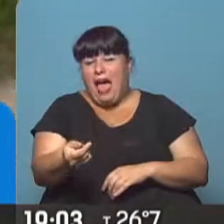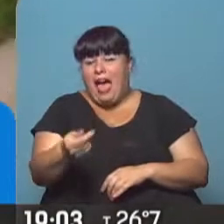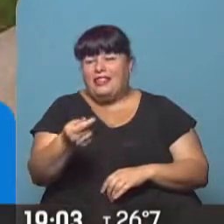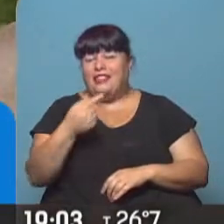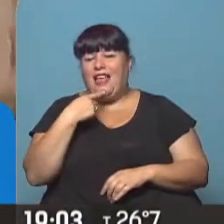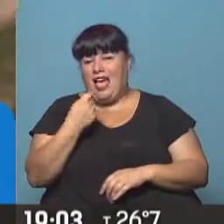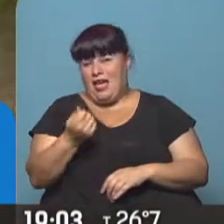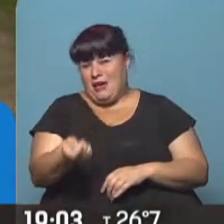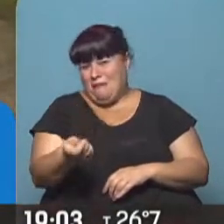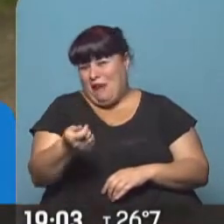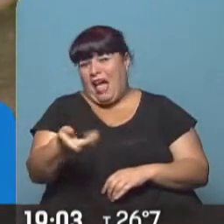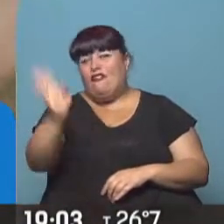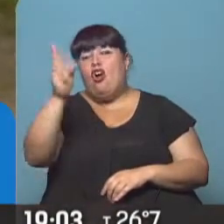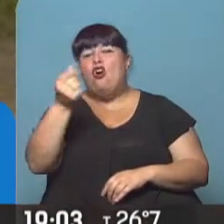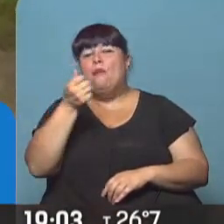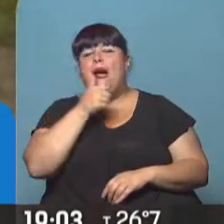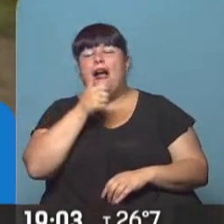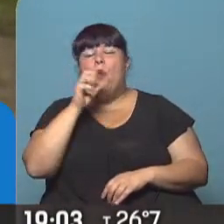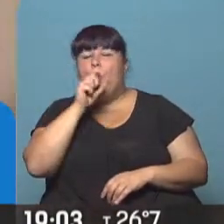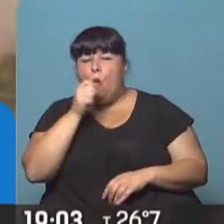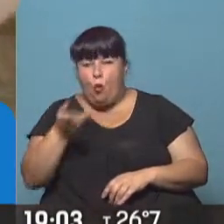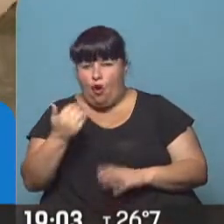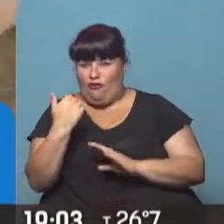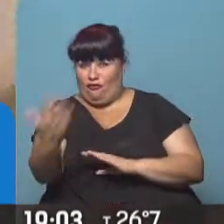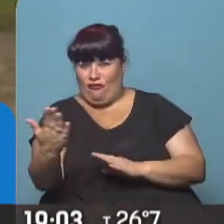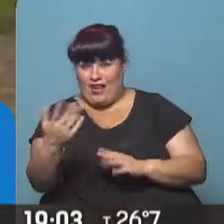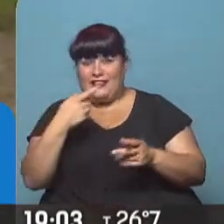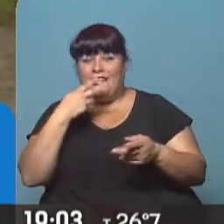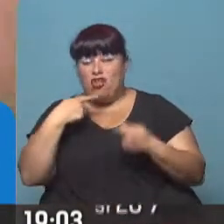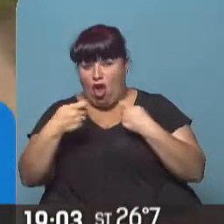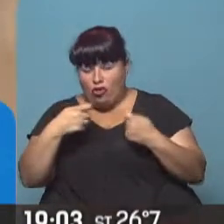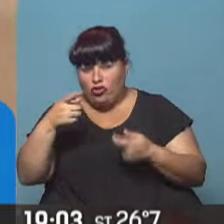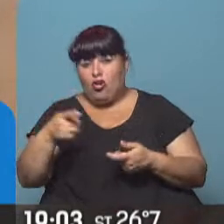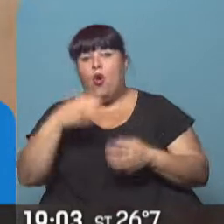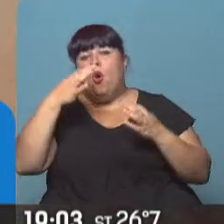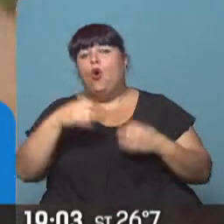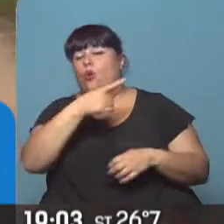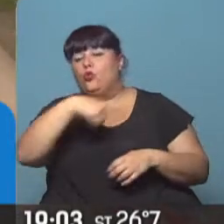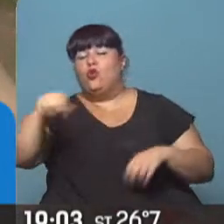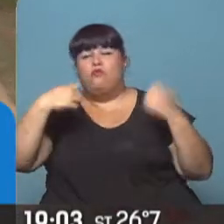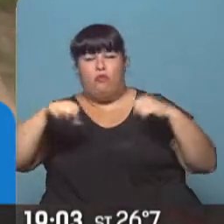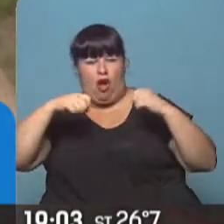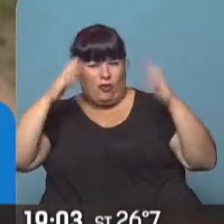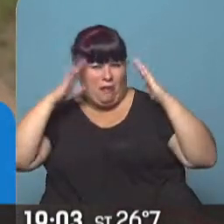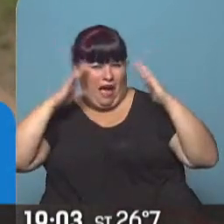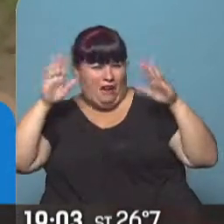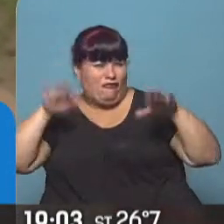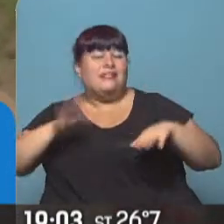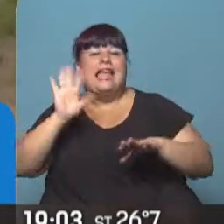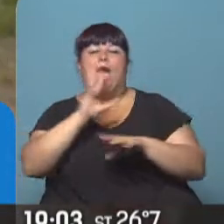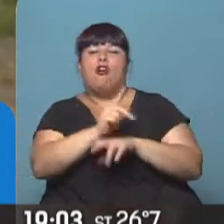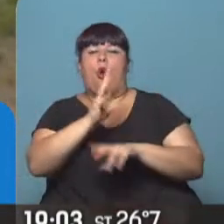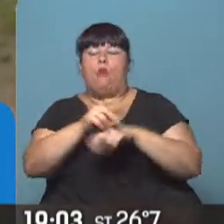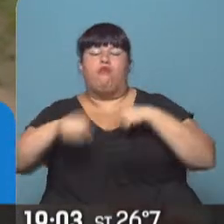especies monner y tres fueron a comprar el jugo hay en fletes que ojitos y venía una moto a todo lo que venía robando